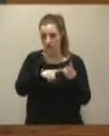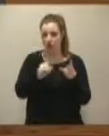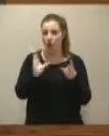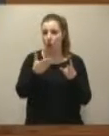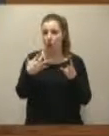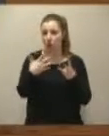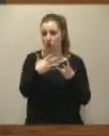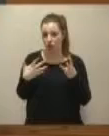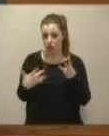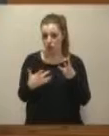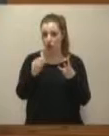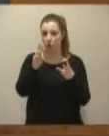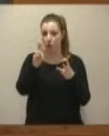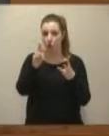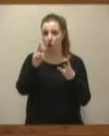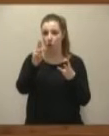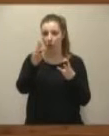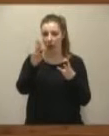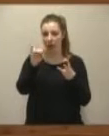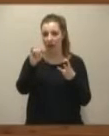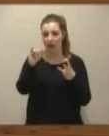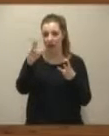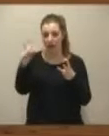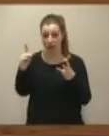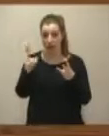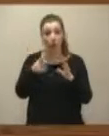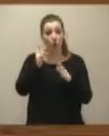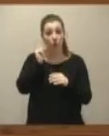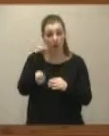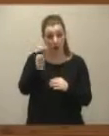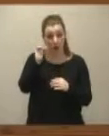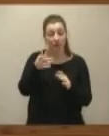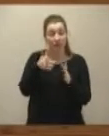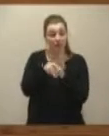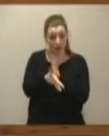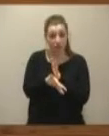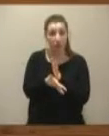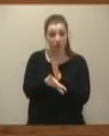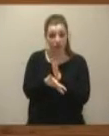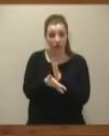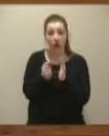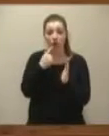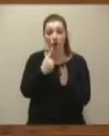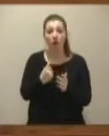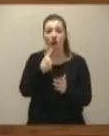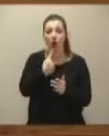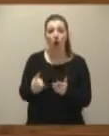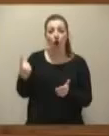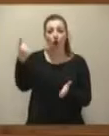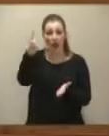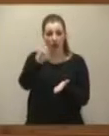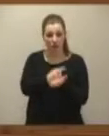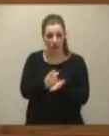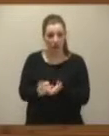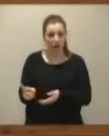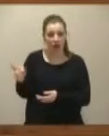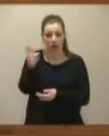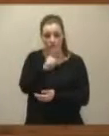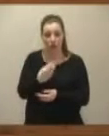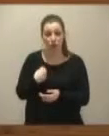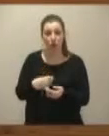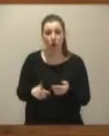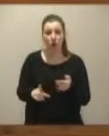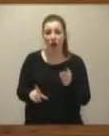por UPyD. Un dictamen que, en resumidas cuentas, configuraba, voy a volver a repetirlo, la que hubiese sido la